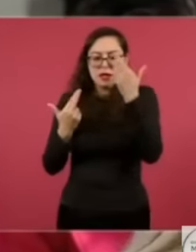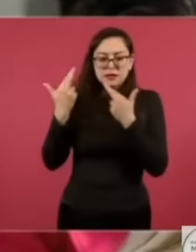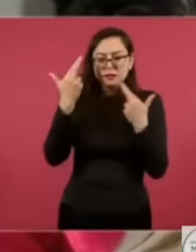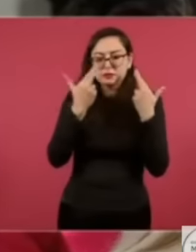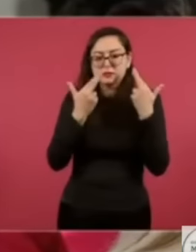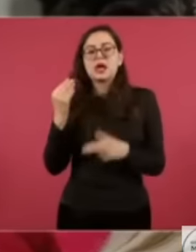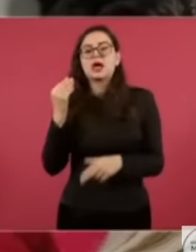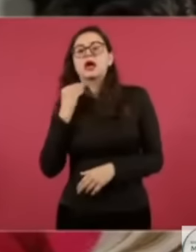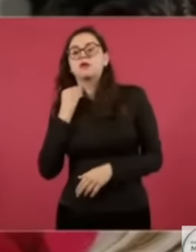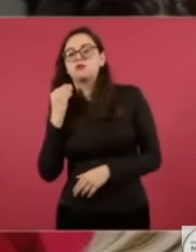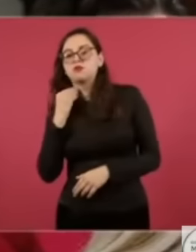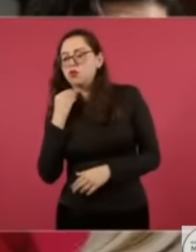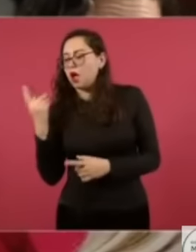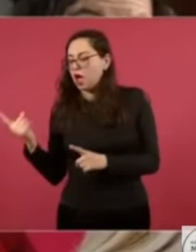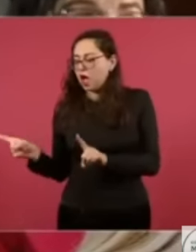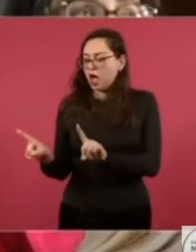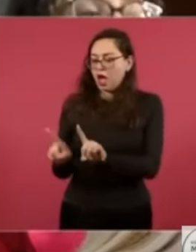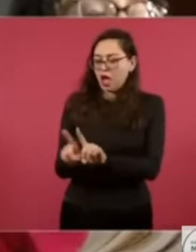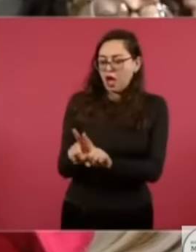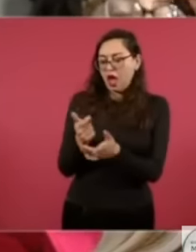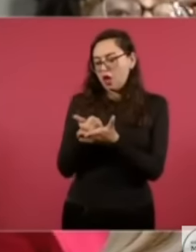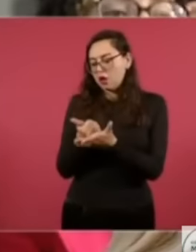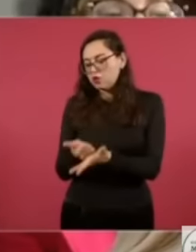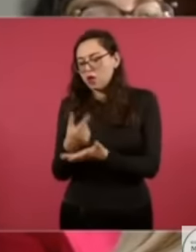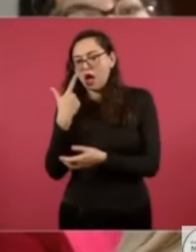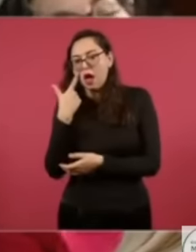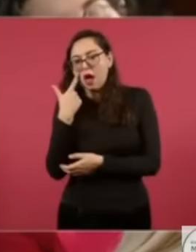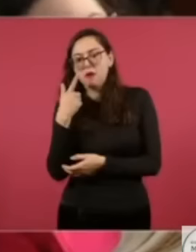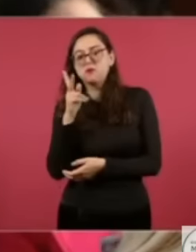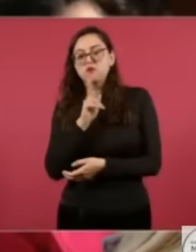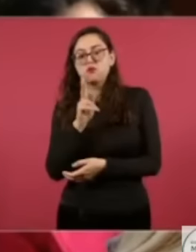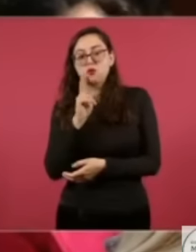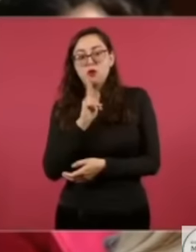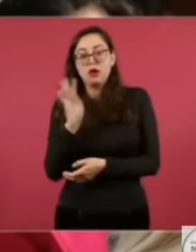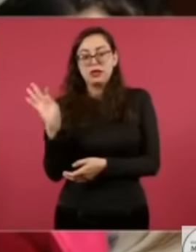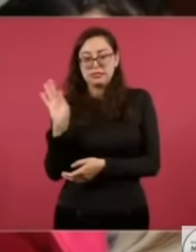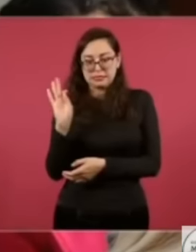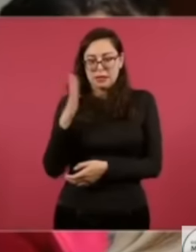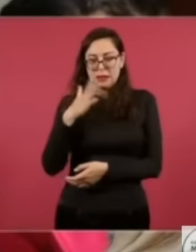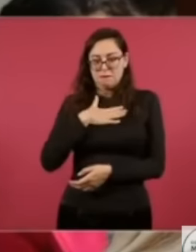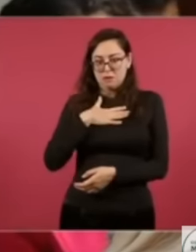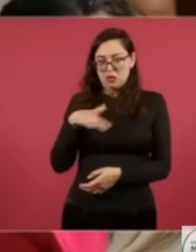abogado, analízalo con él, a ver si es cierto que yo en mi gobierno